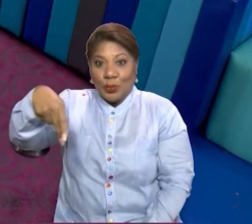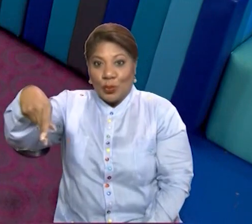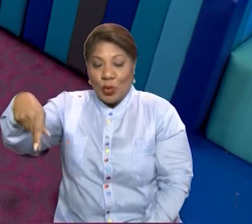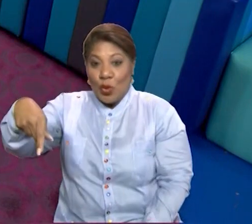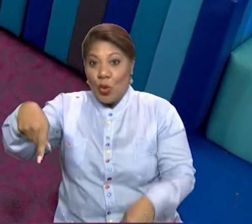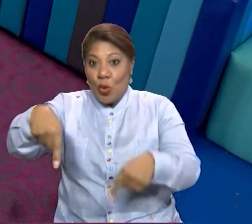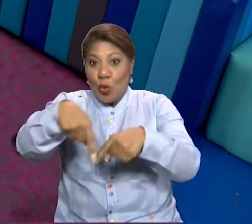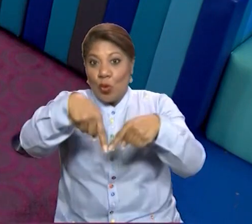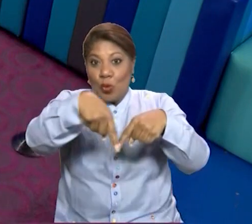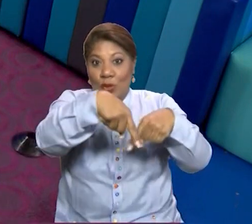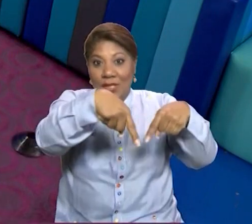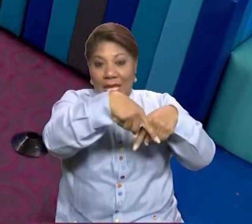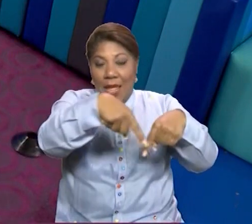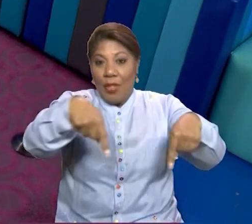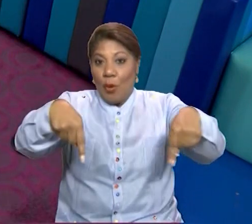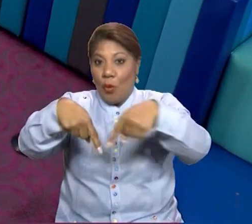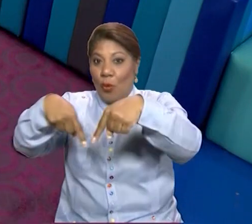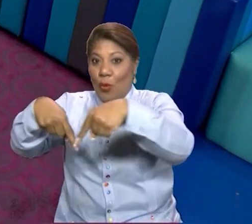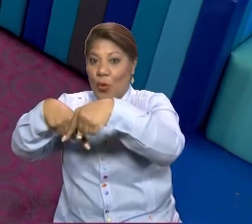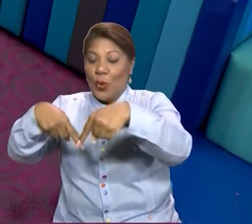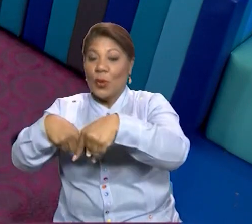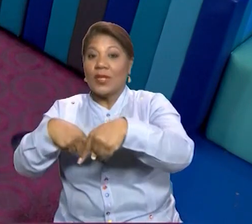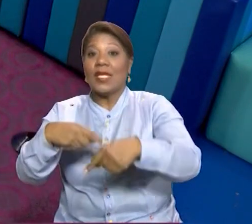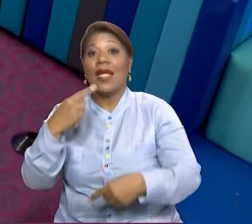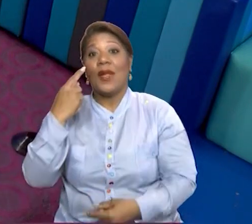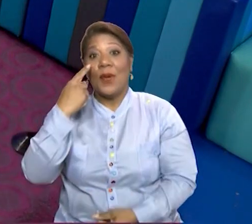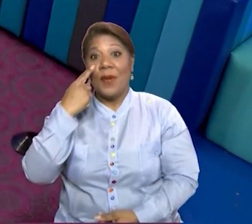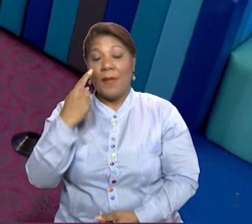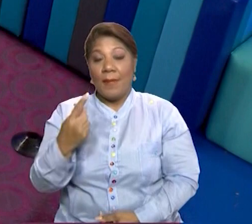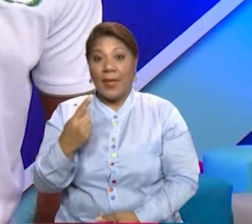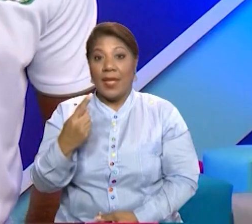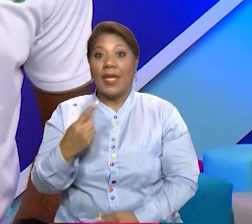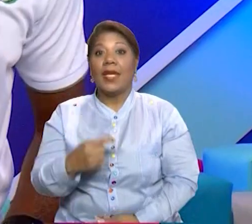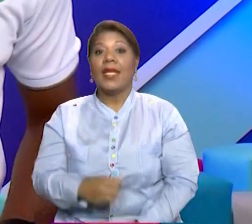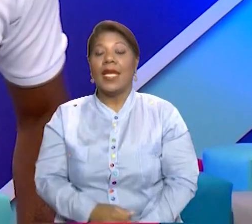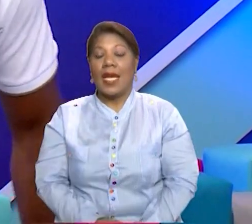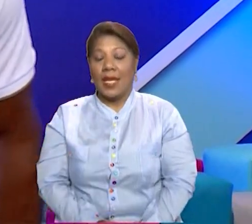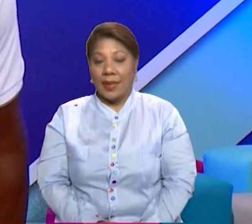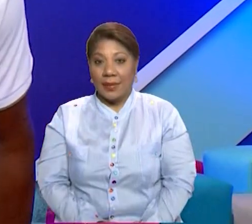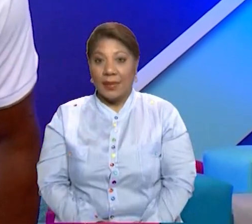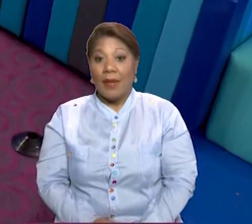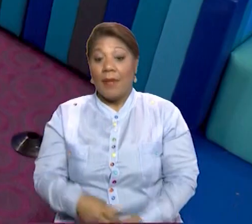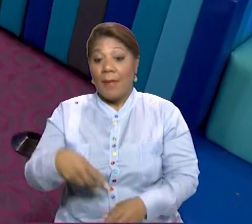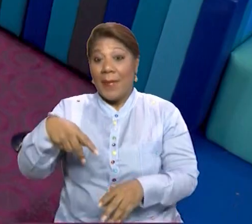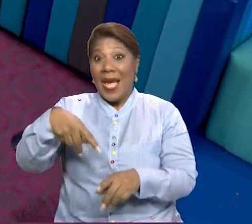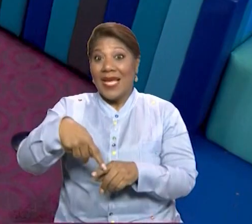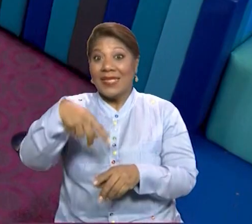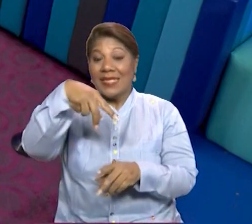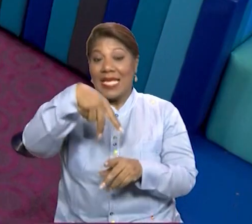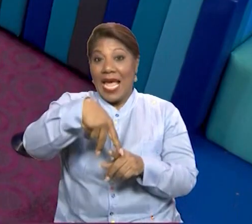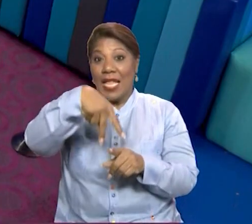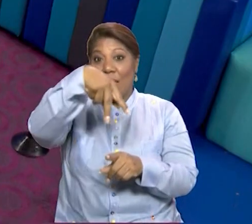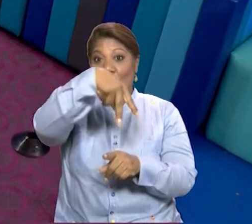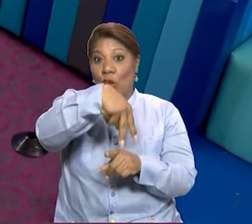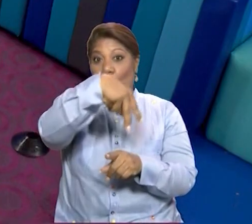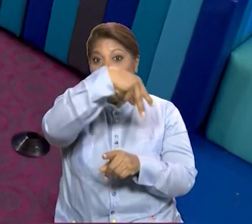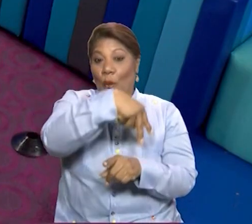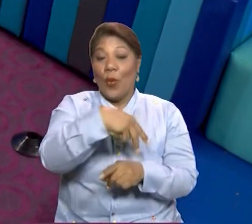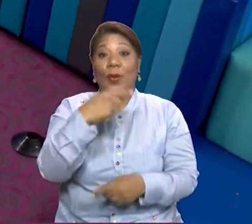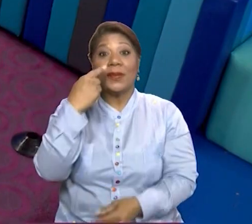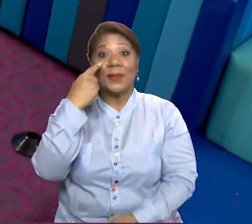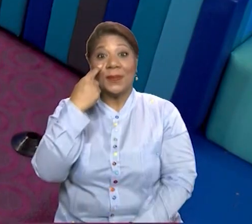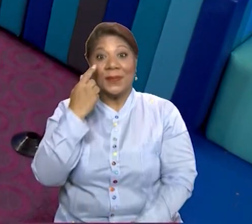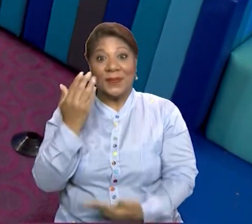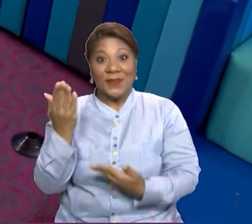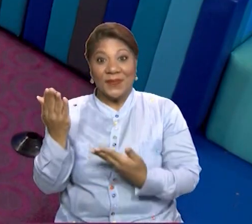otra. Ejemplo, una sola pierna es la que va a saltar los obstáculos. La otra se queda atrás. Una pierna adelante,